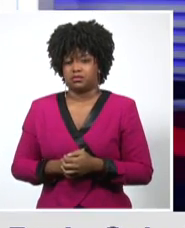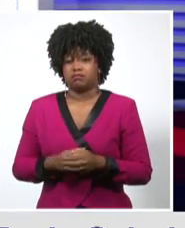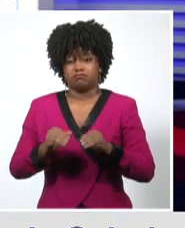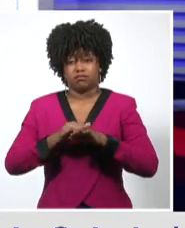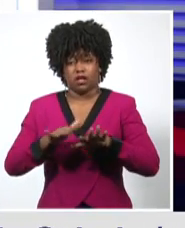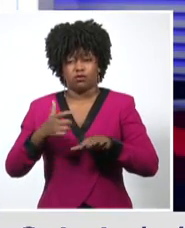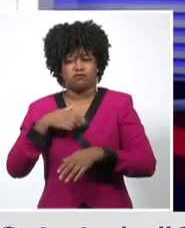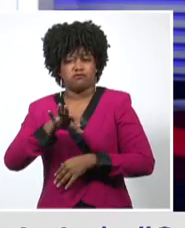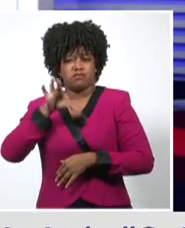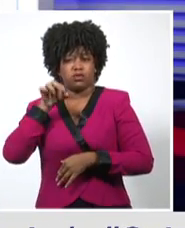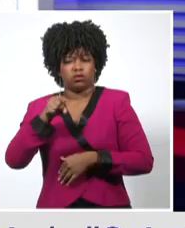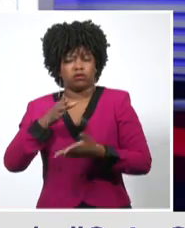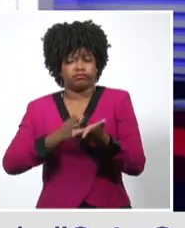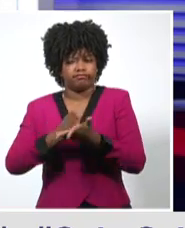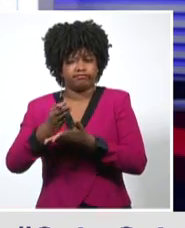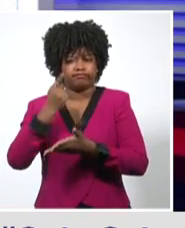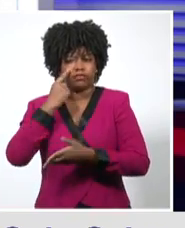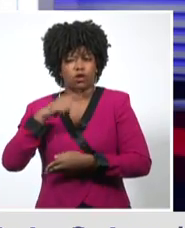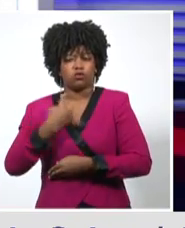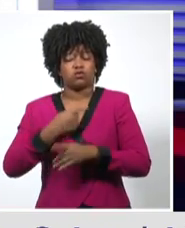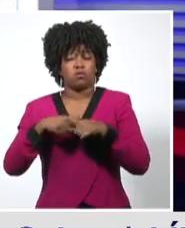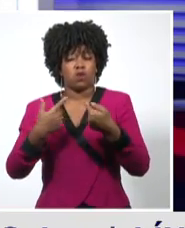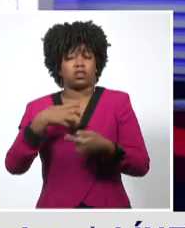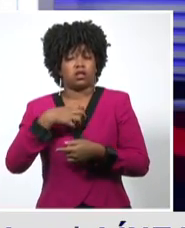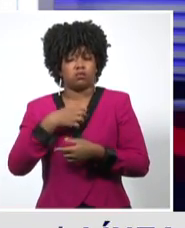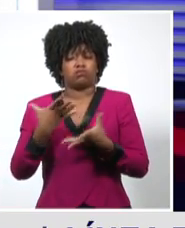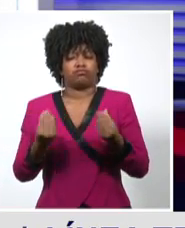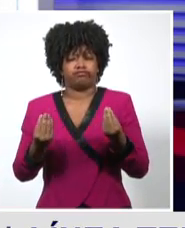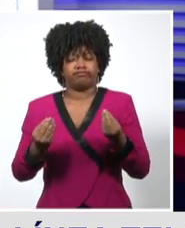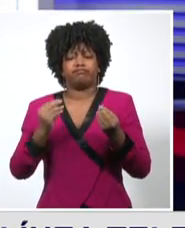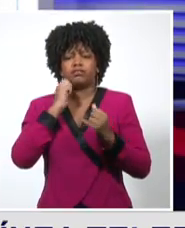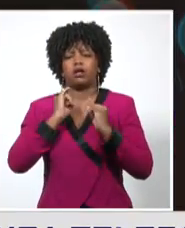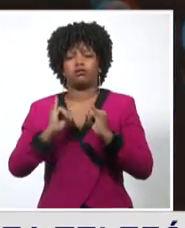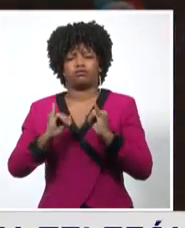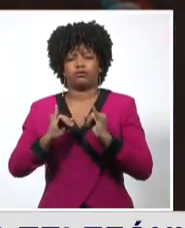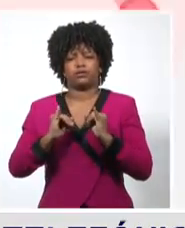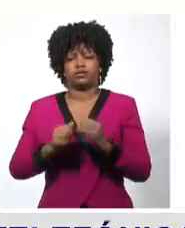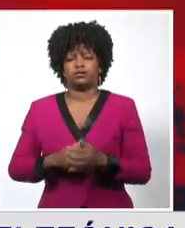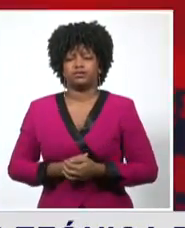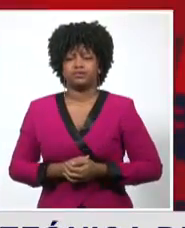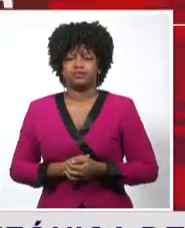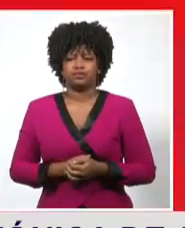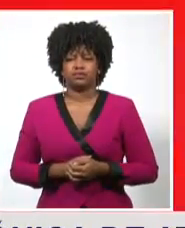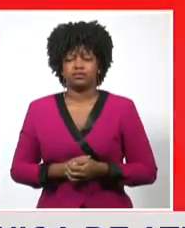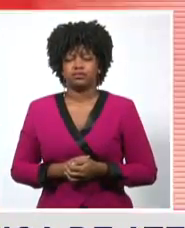a que permanezca en nuestra sintonía porque tenemos mucho más para compartir.